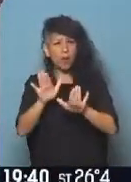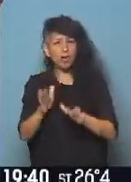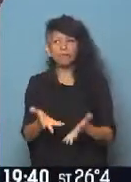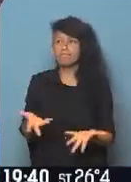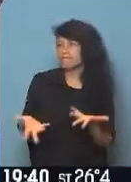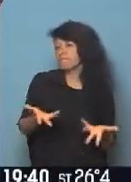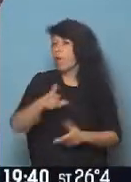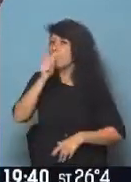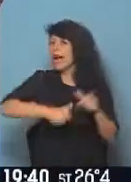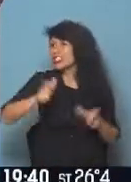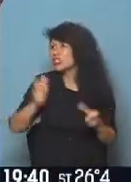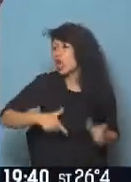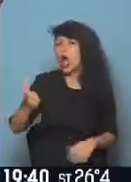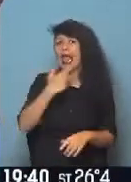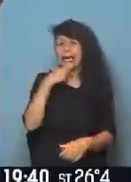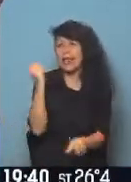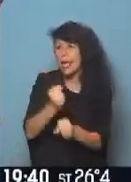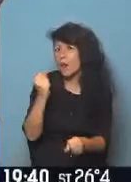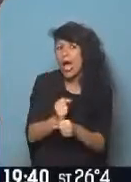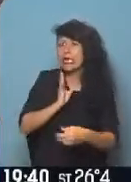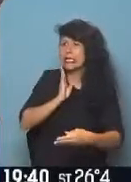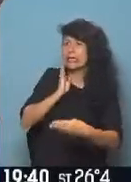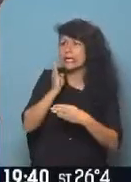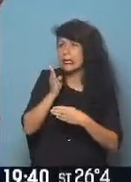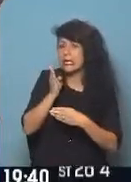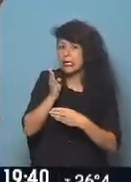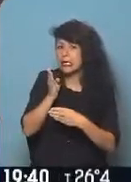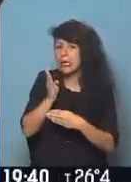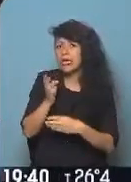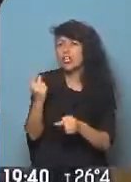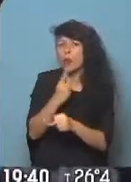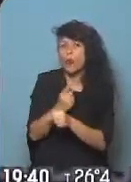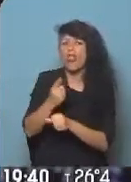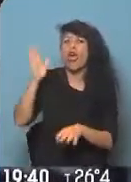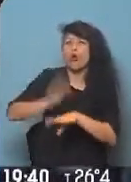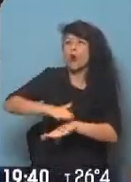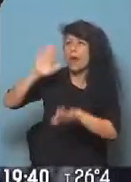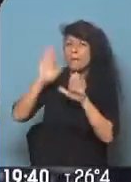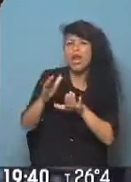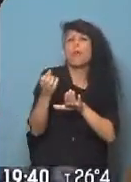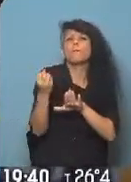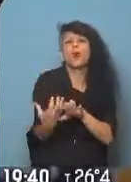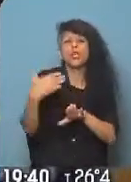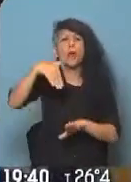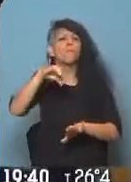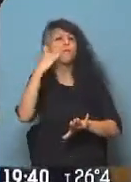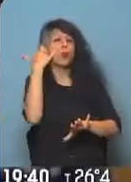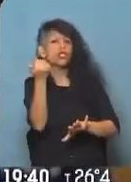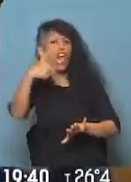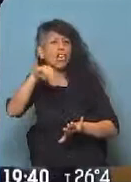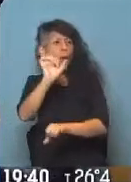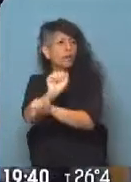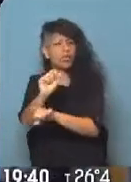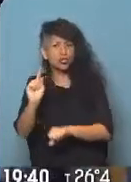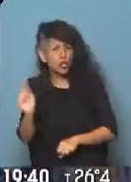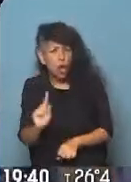trabajar porque pablo moyano no quiere ir a la explicación de la justicia esa es una amenaza lo que dice la doctora carrió